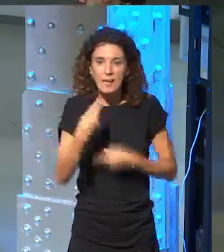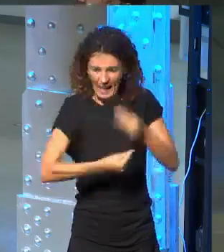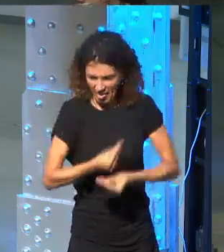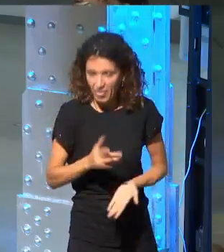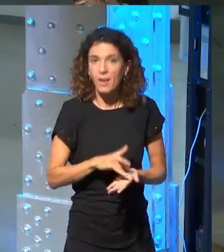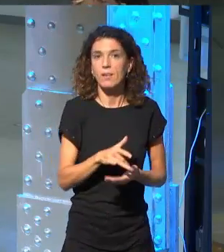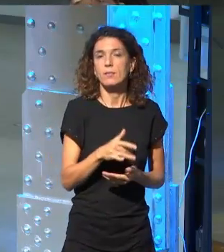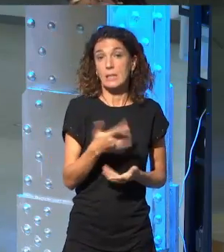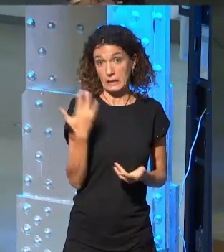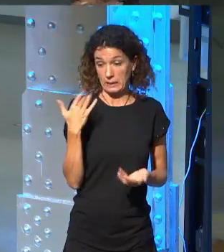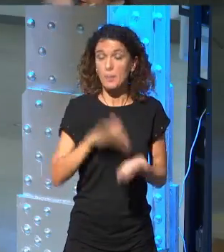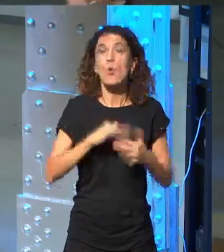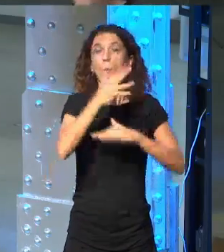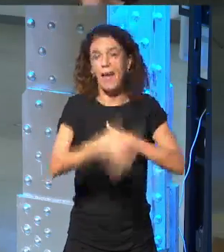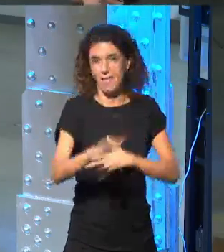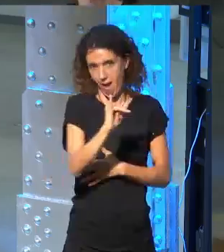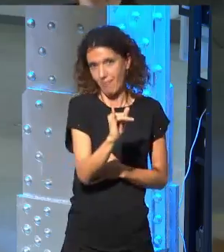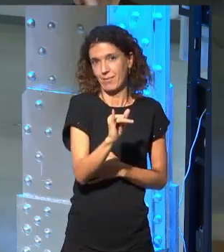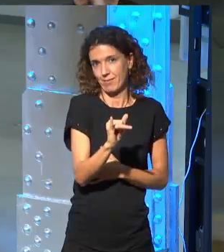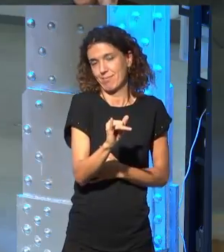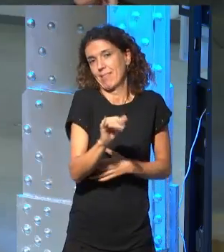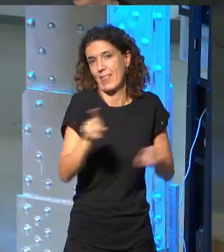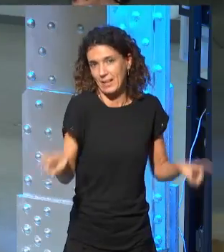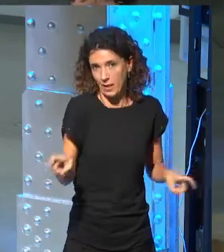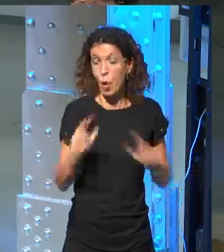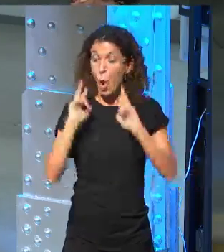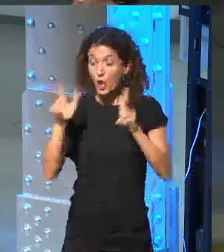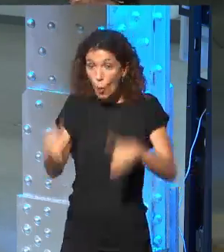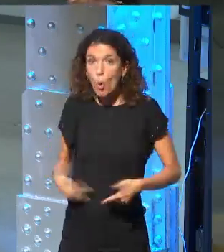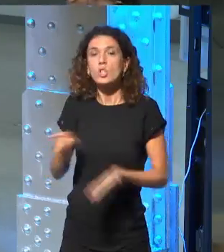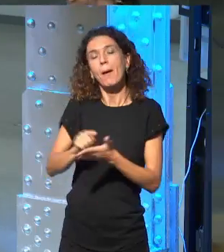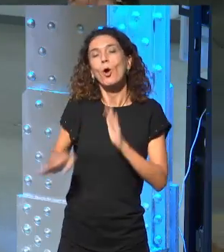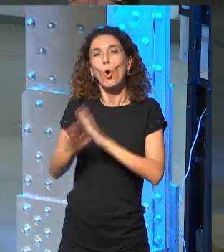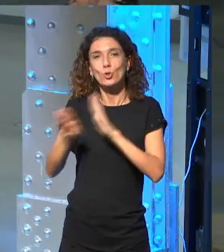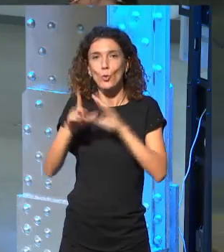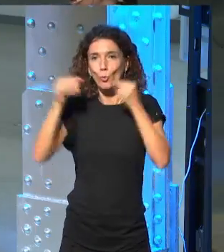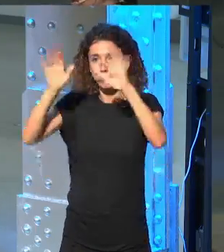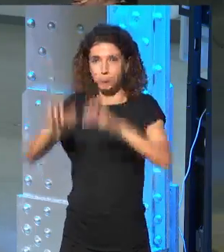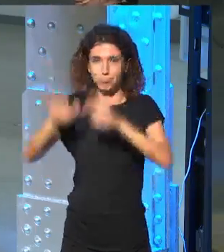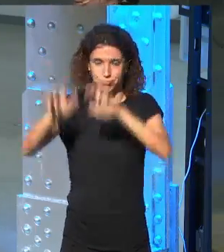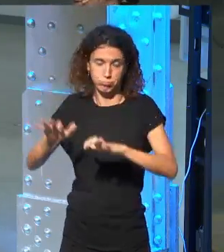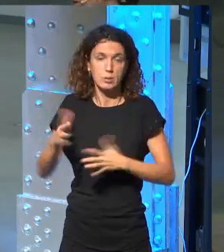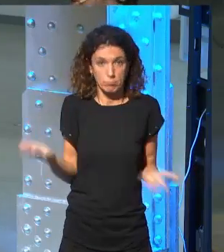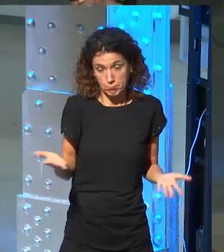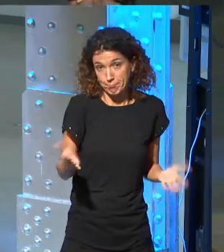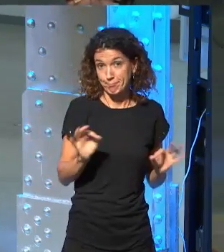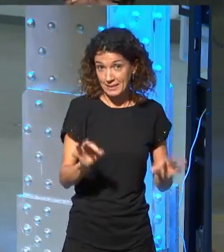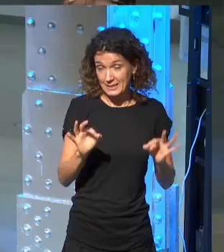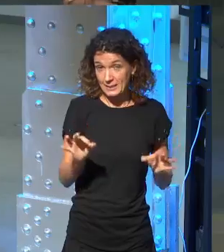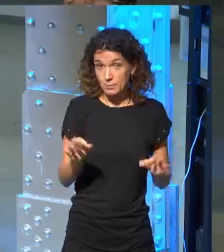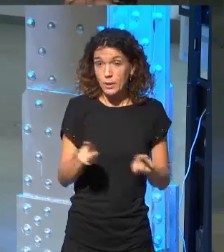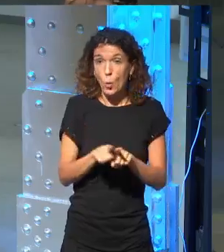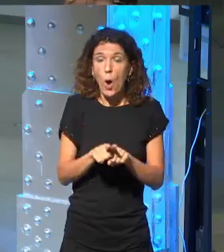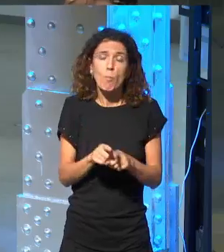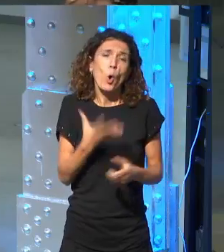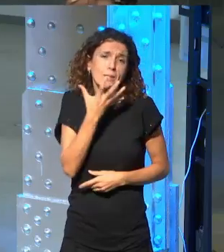lo que realmente le está pasando a Manuel es que estaba en la playa, diciendo, bueno, ahora cuando vuelva al hotel, pues sigo con esto. Y fue un poco así, o sea, tampoco ha tenido, o sea,